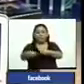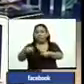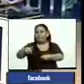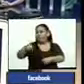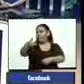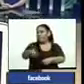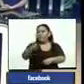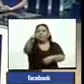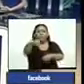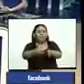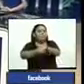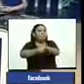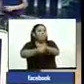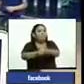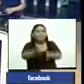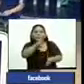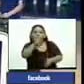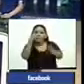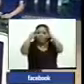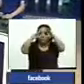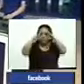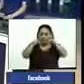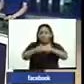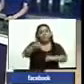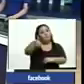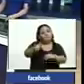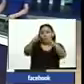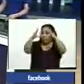de la